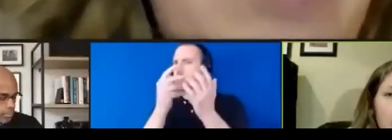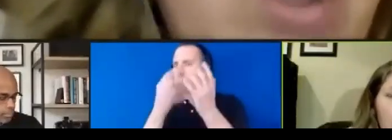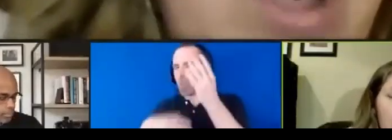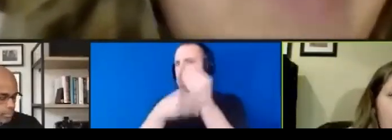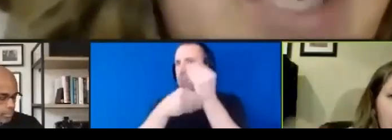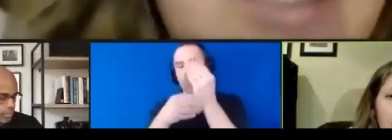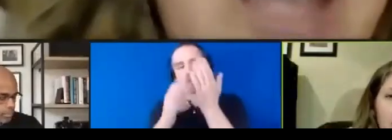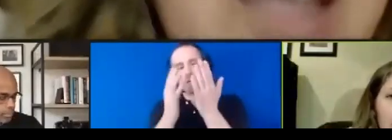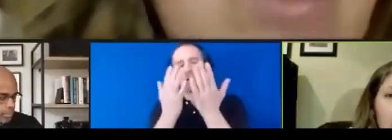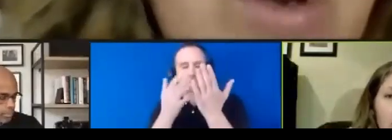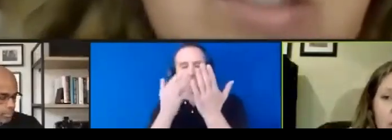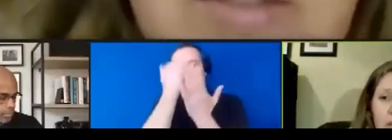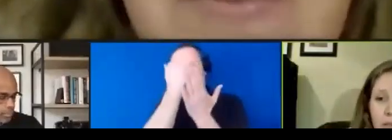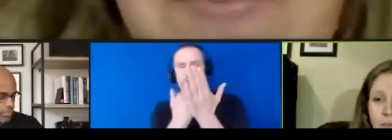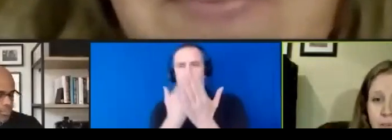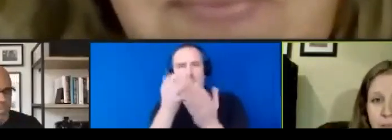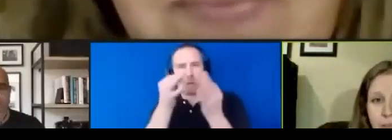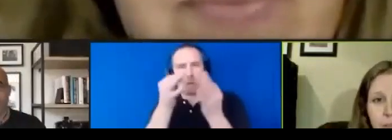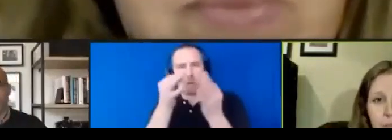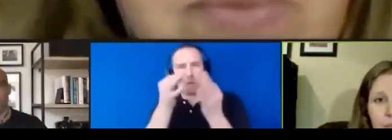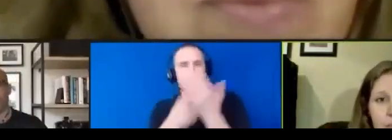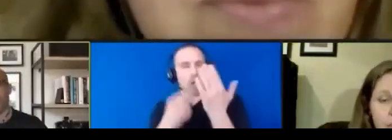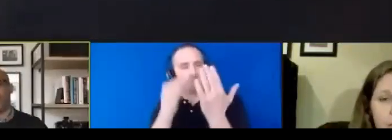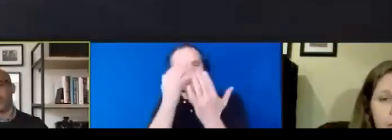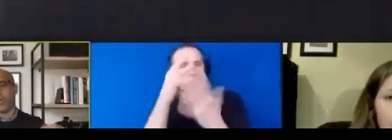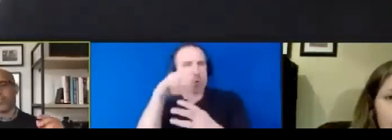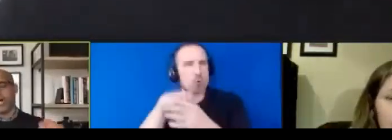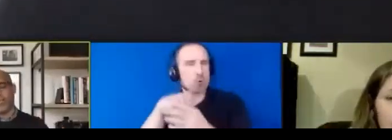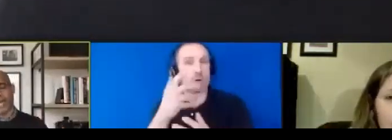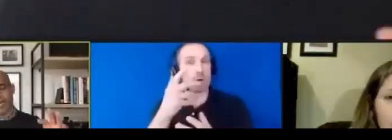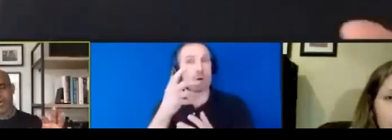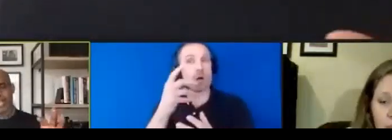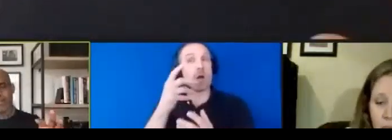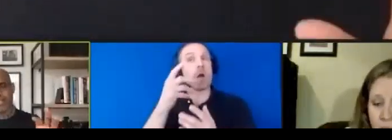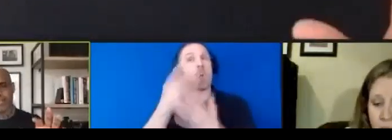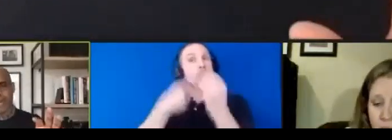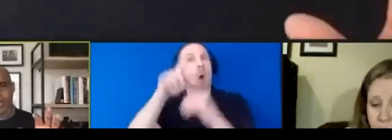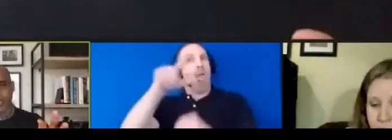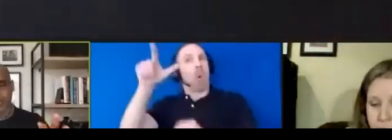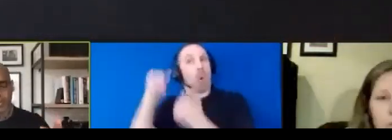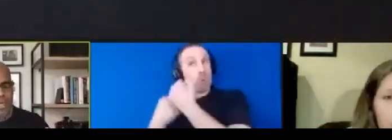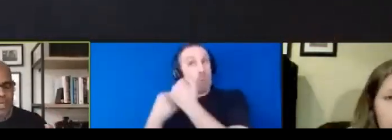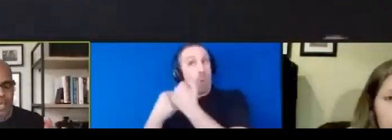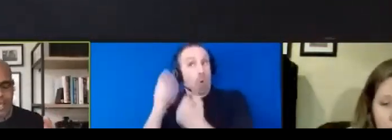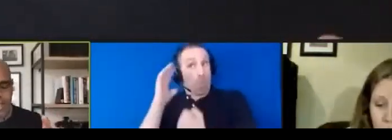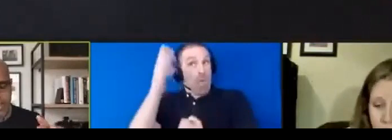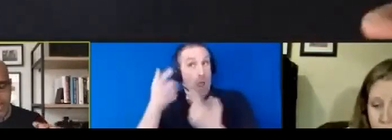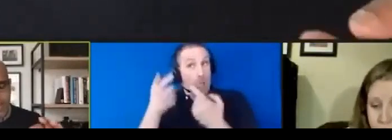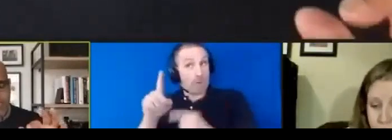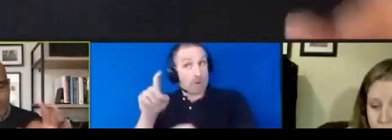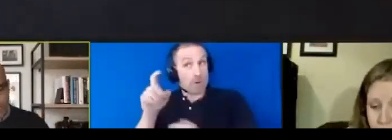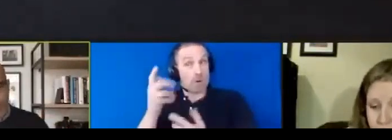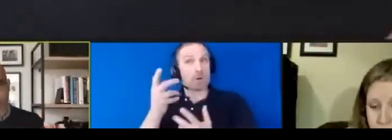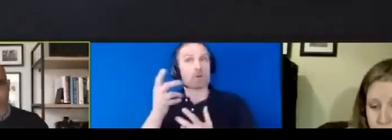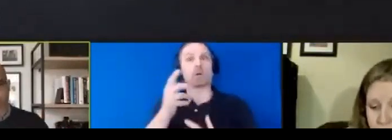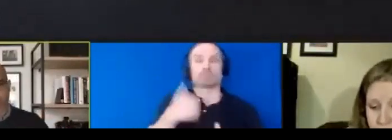tal mes necesitan la renta para este pagar sus préstamos o